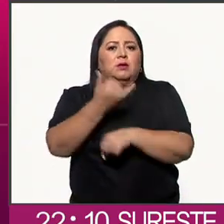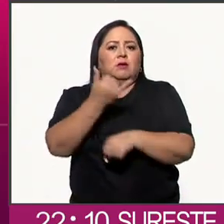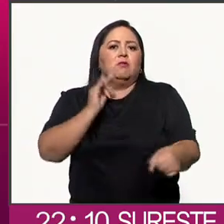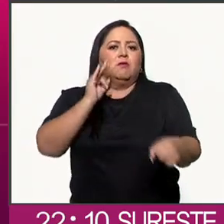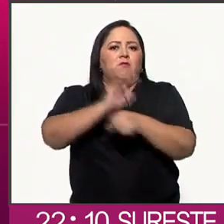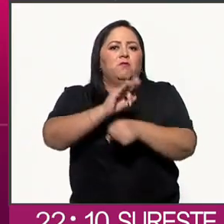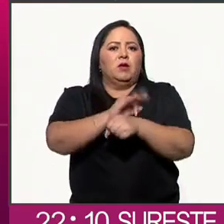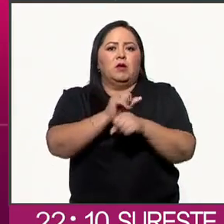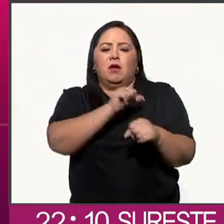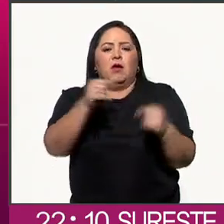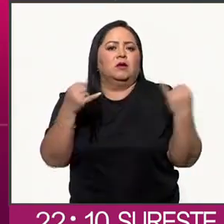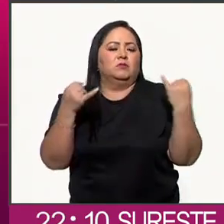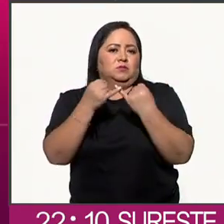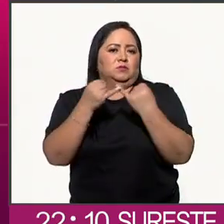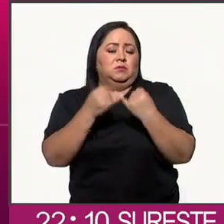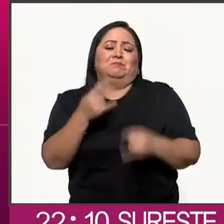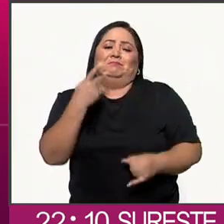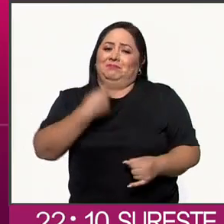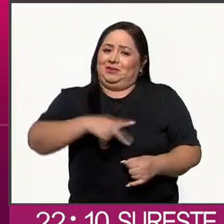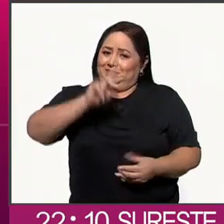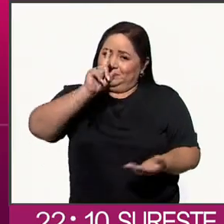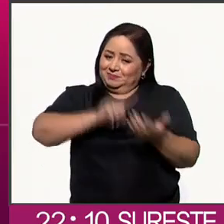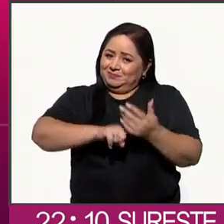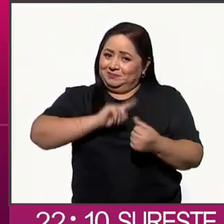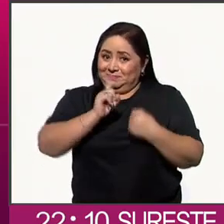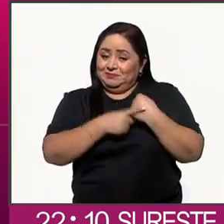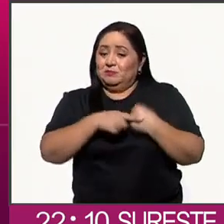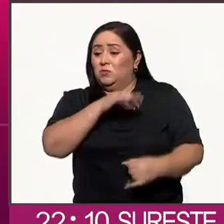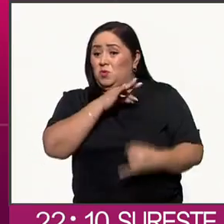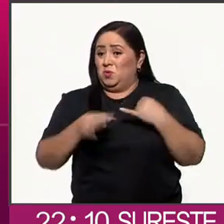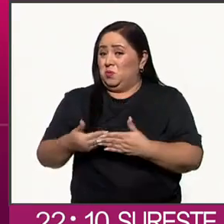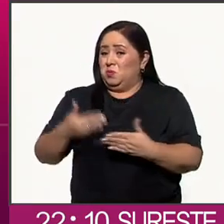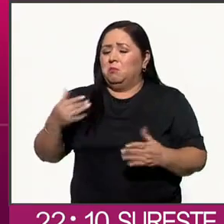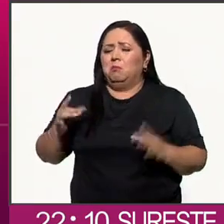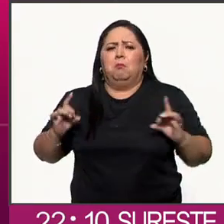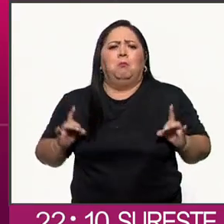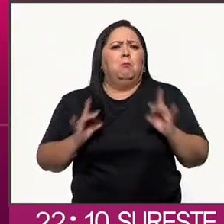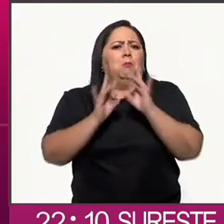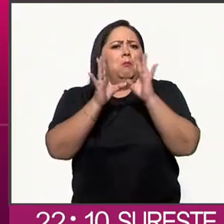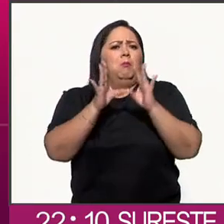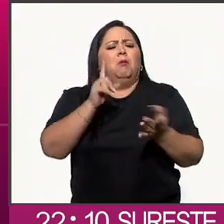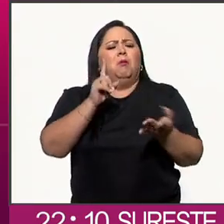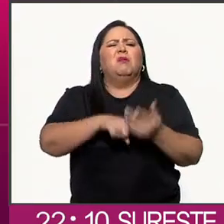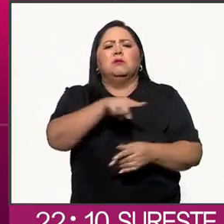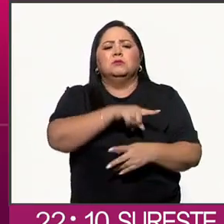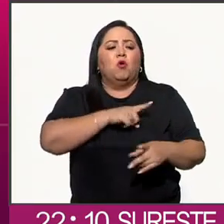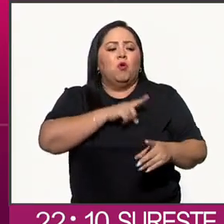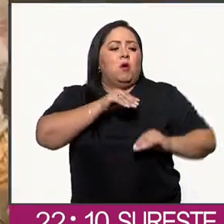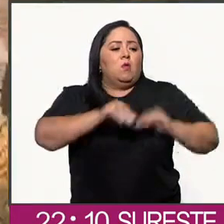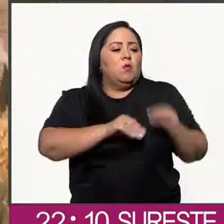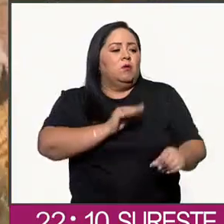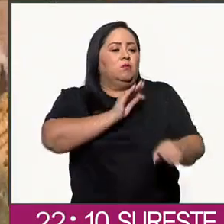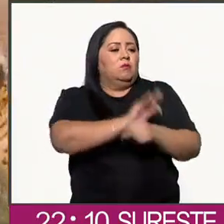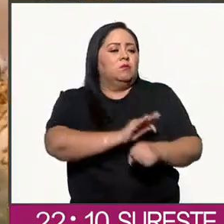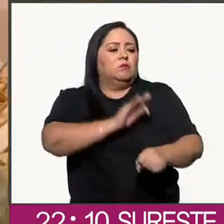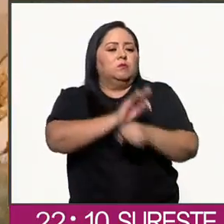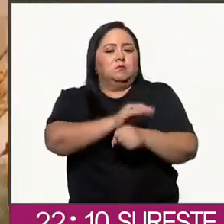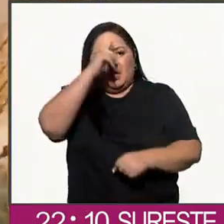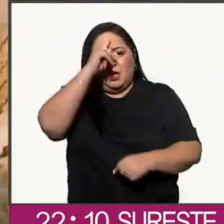las instituciones. Sin embargo, en los últimos meses, casualmente, se ha dedicado a promover amparos contra las